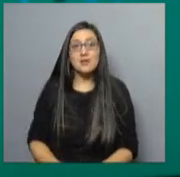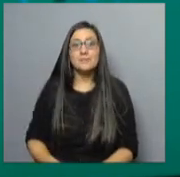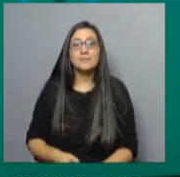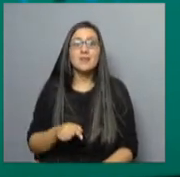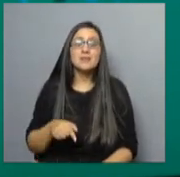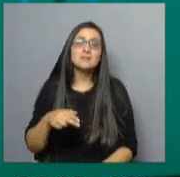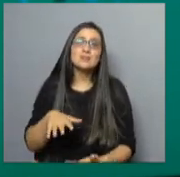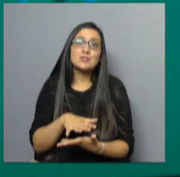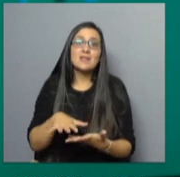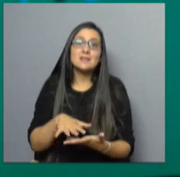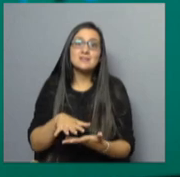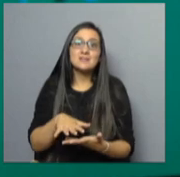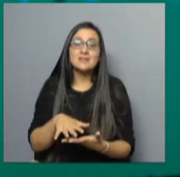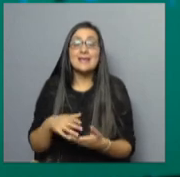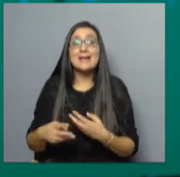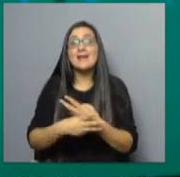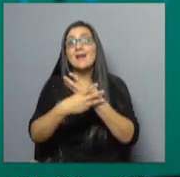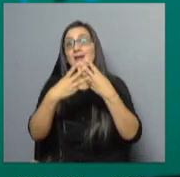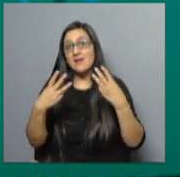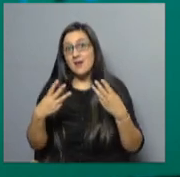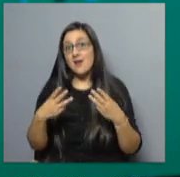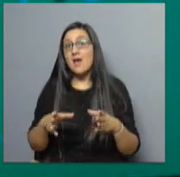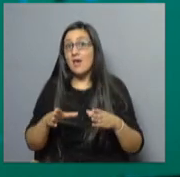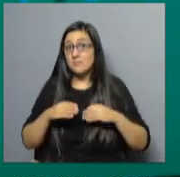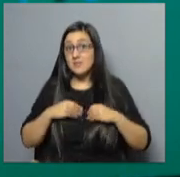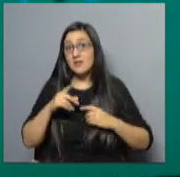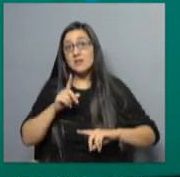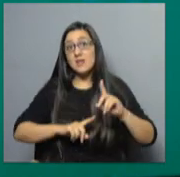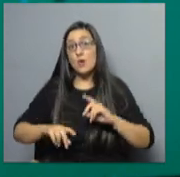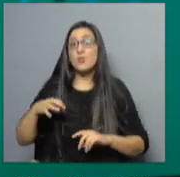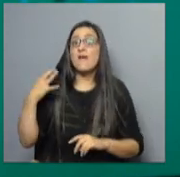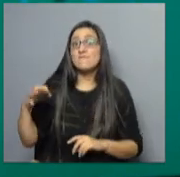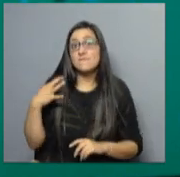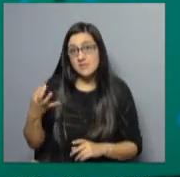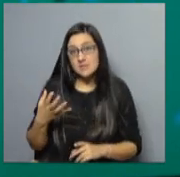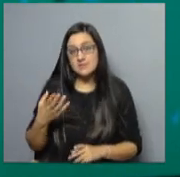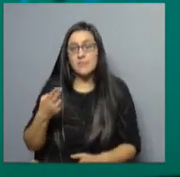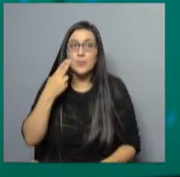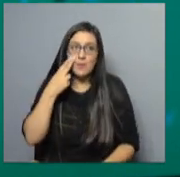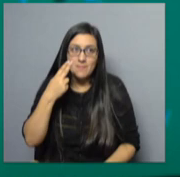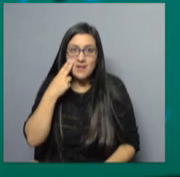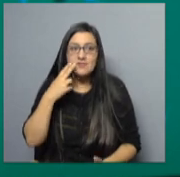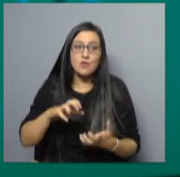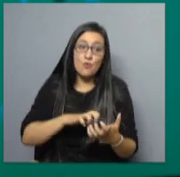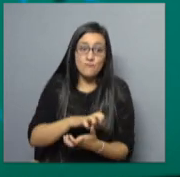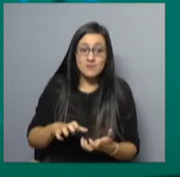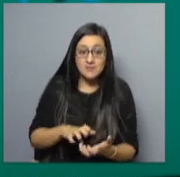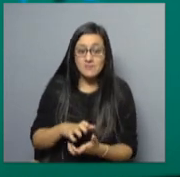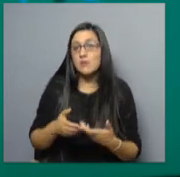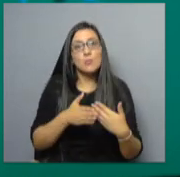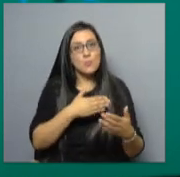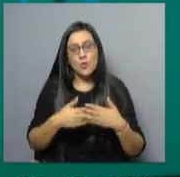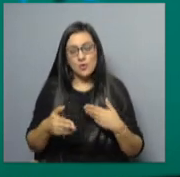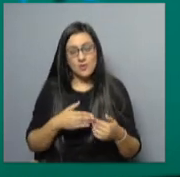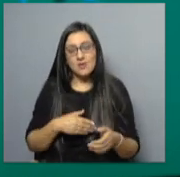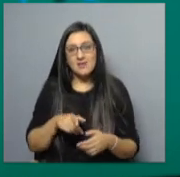sociedades que en términos generales están dispuestas a admitir que algunas vidas dañadas problemáticas conflictivas no importa